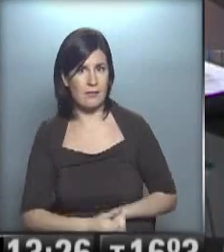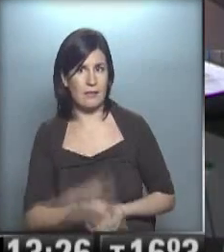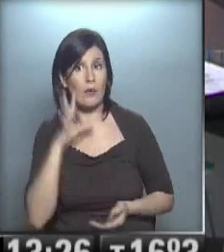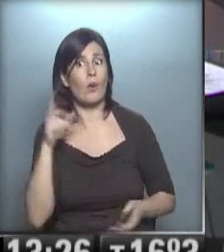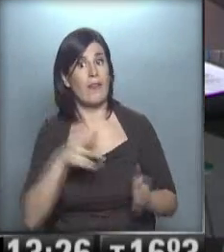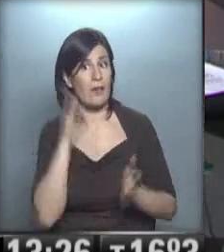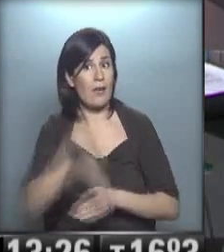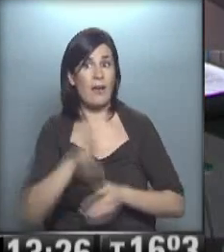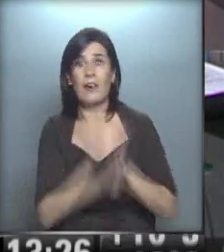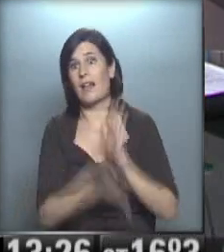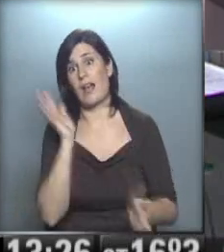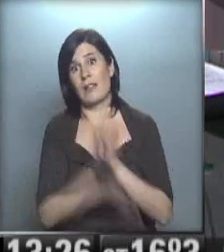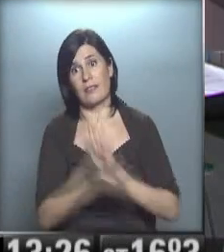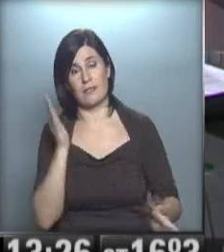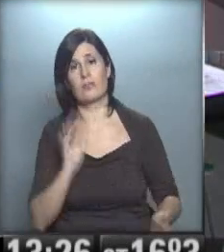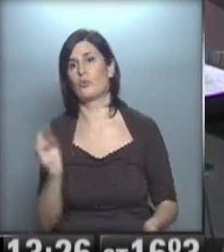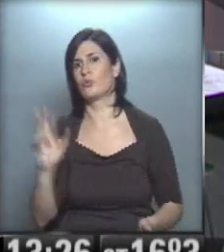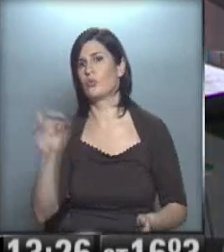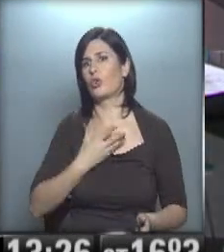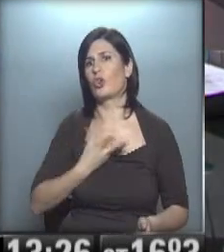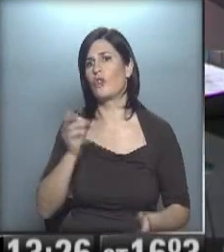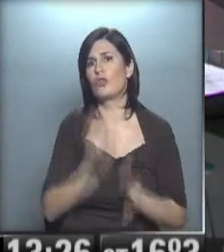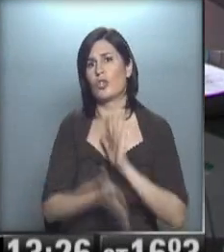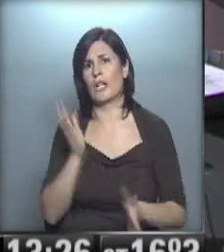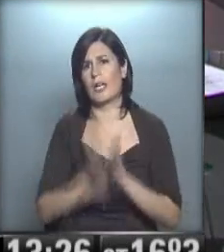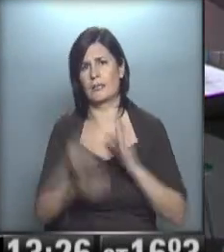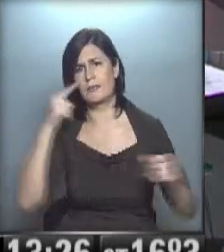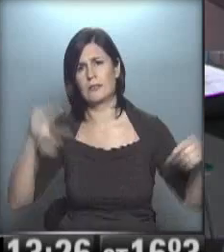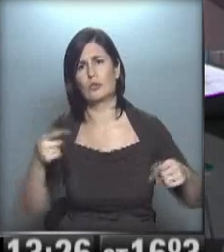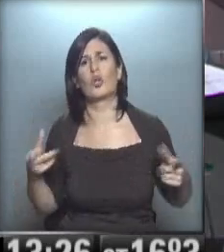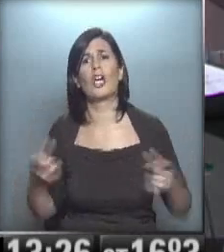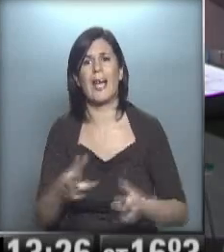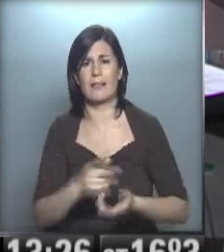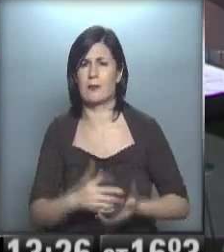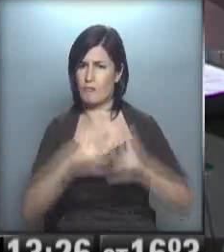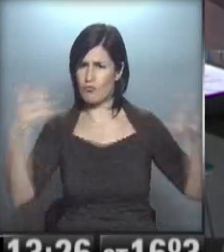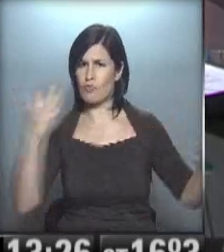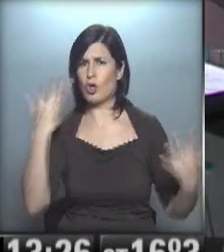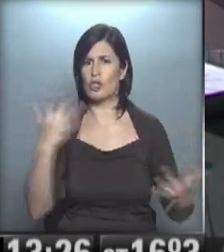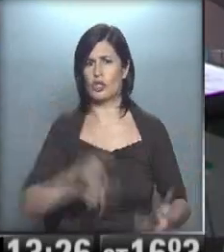gratuita claro por supuesto el resto del oncológico qué te parece es un instituto de enorme importancia en nuestro país bueno